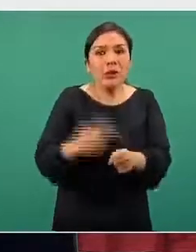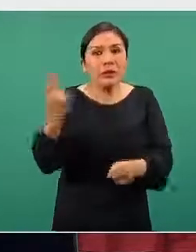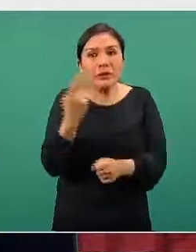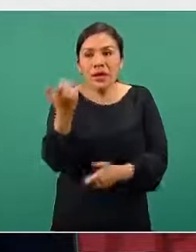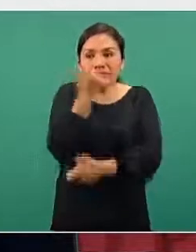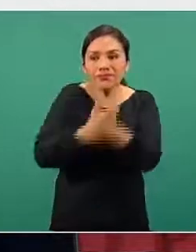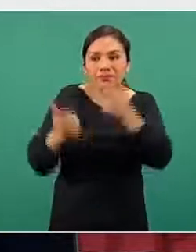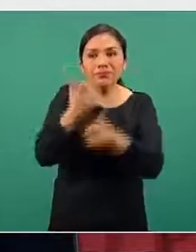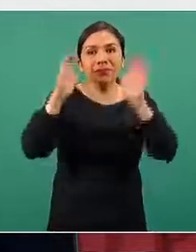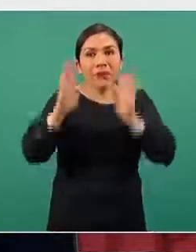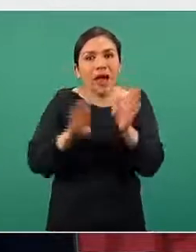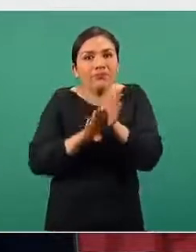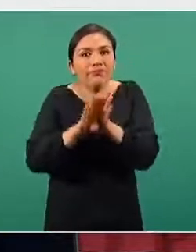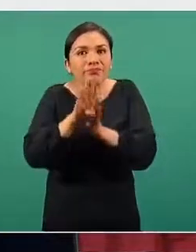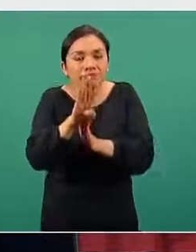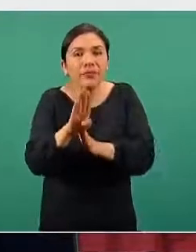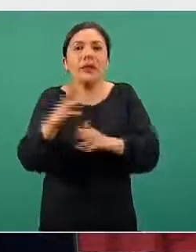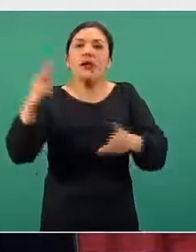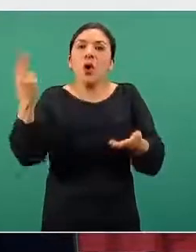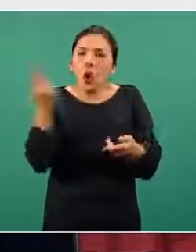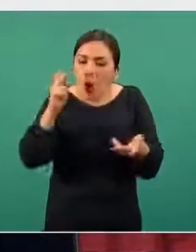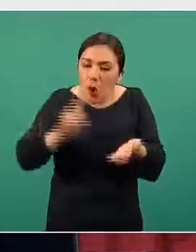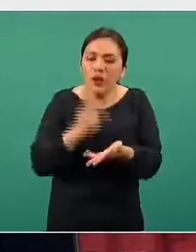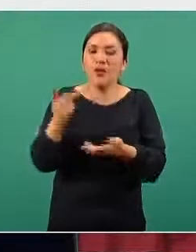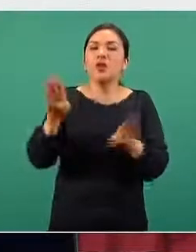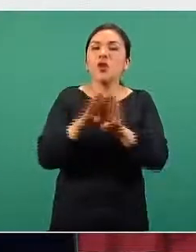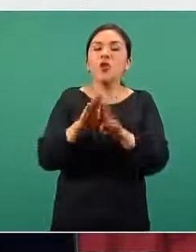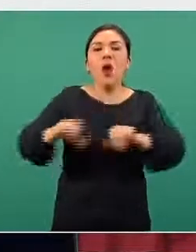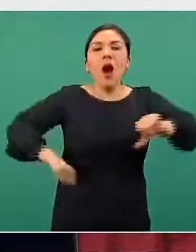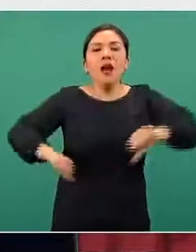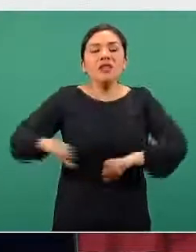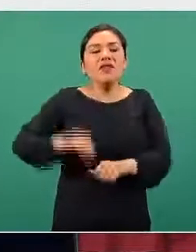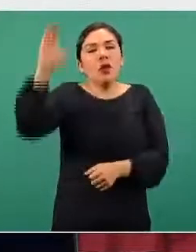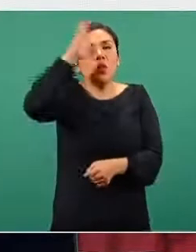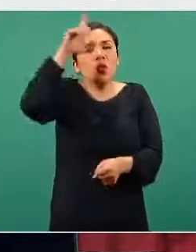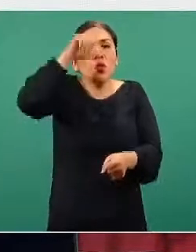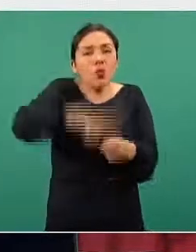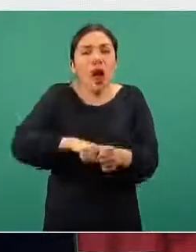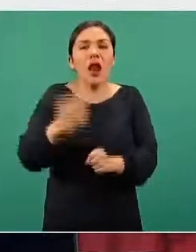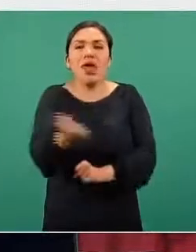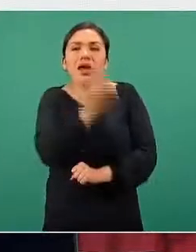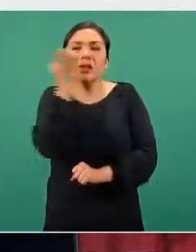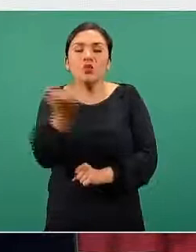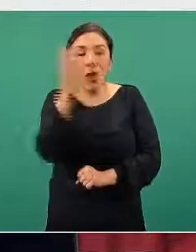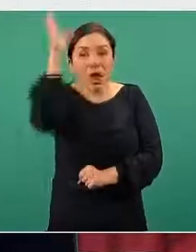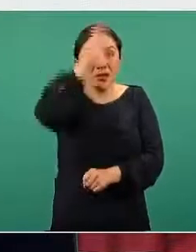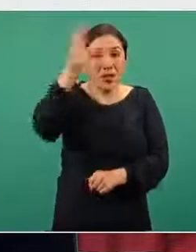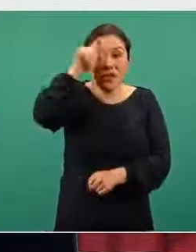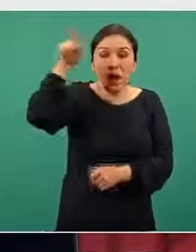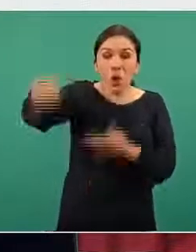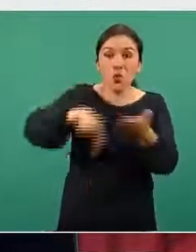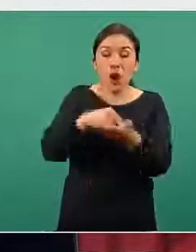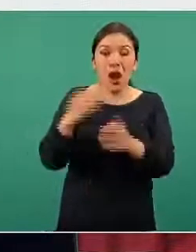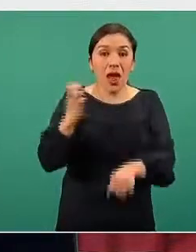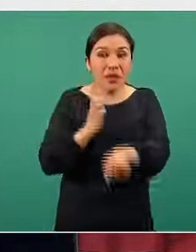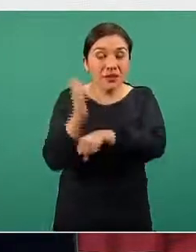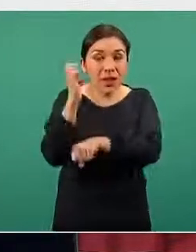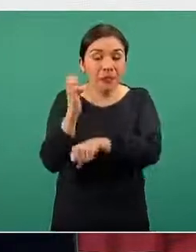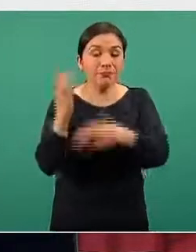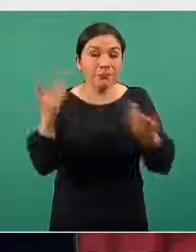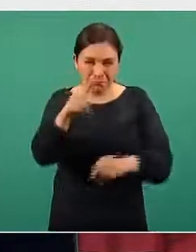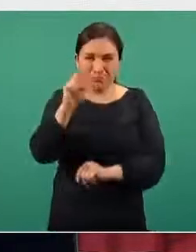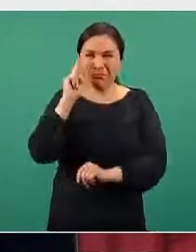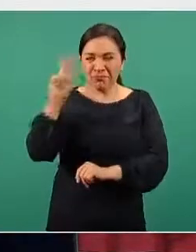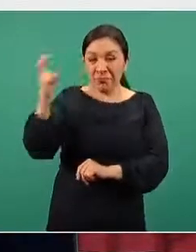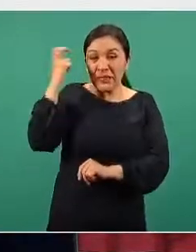porque necesitamos reactivar la actividad cultural y académica y científica de nuestro estado. Y esto, como